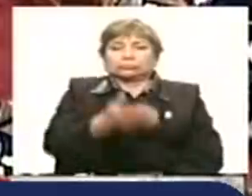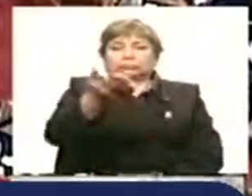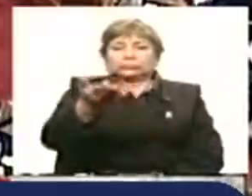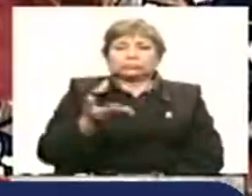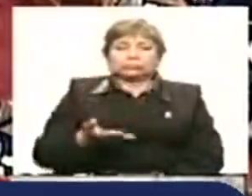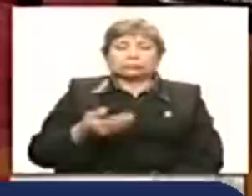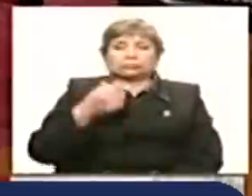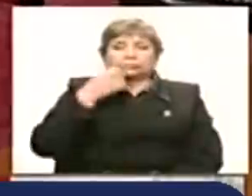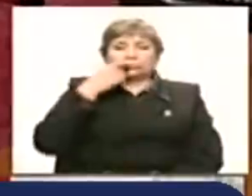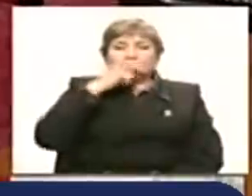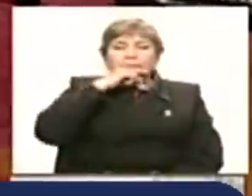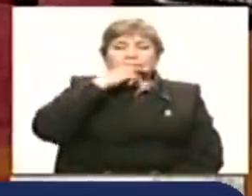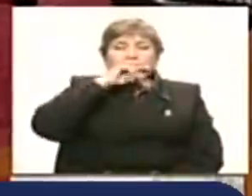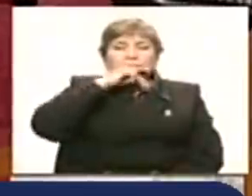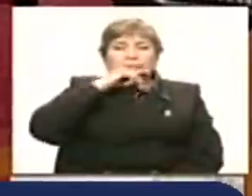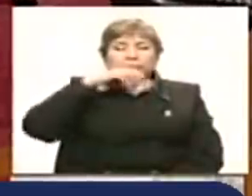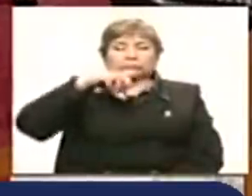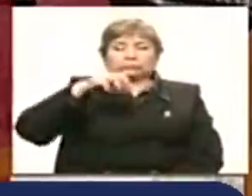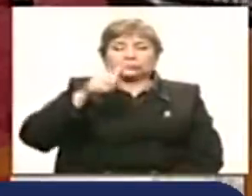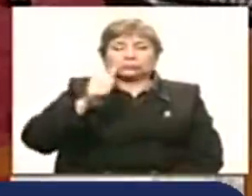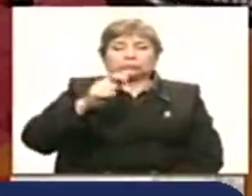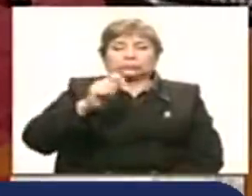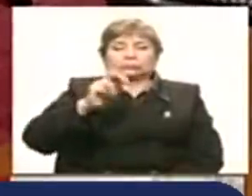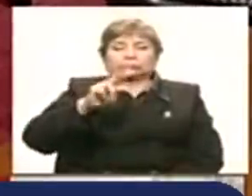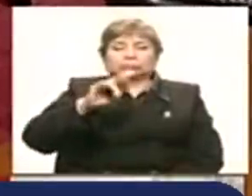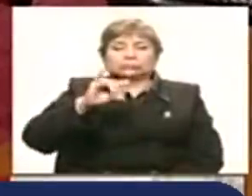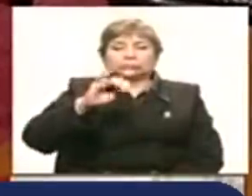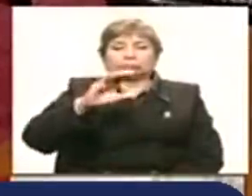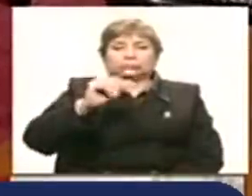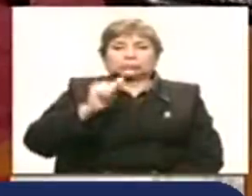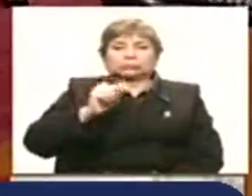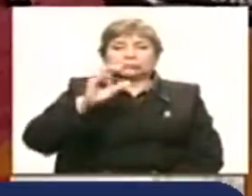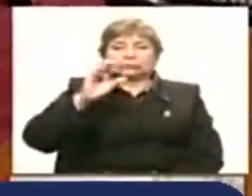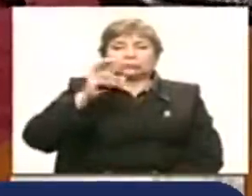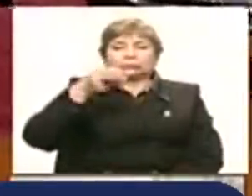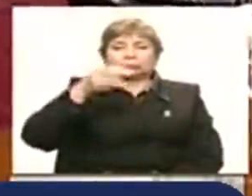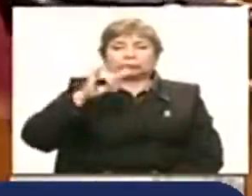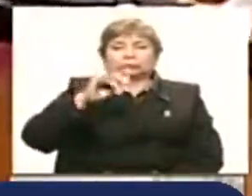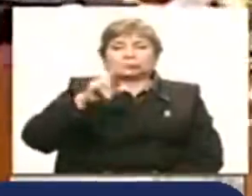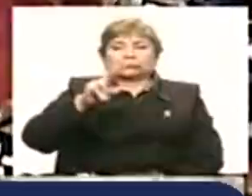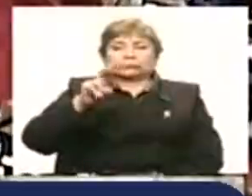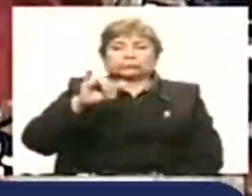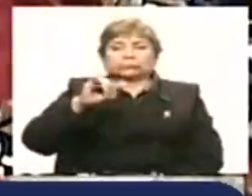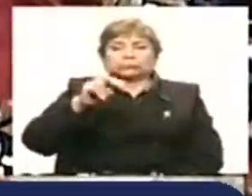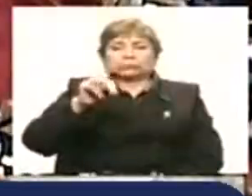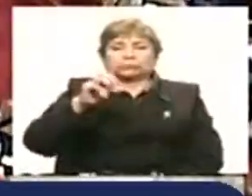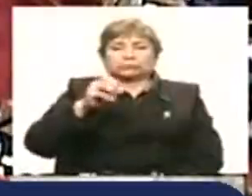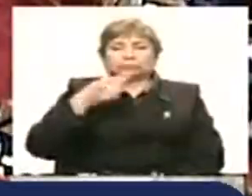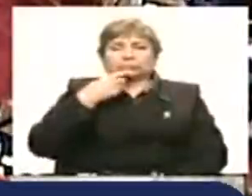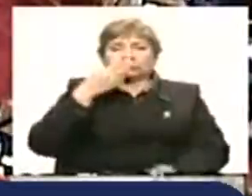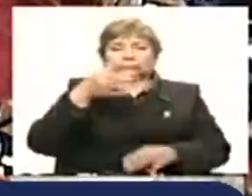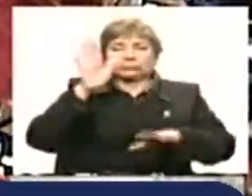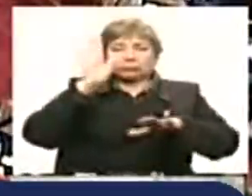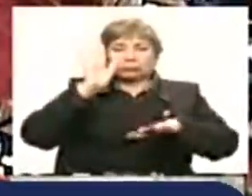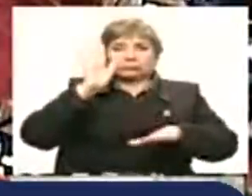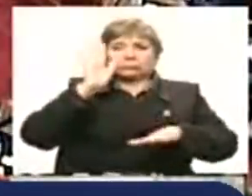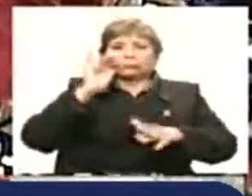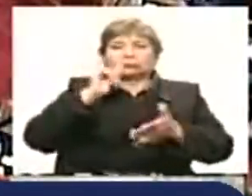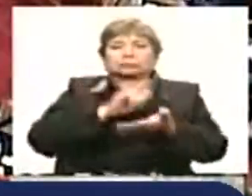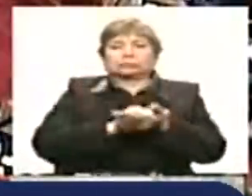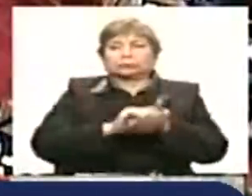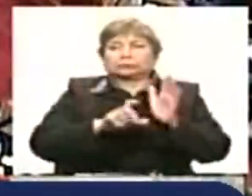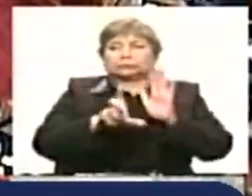el hemiciclo del Congreso de la República. Patricia Rosa Chirinos Venegas, con la finalidad de prestar el juramento de